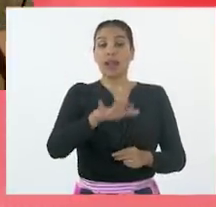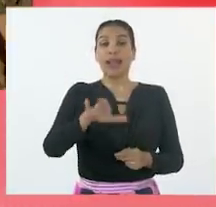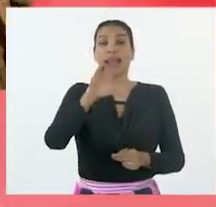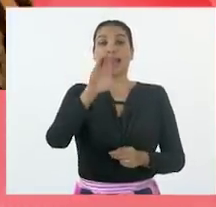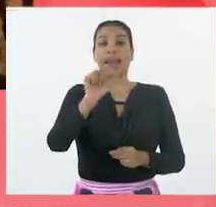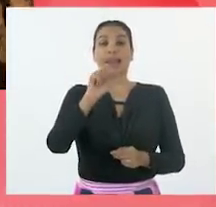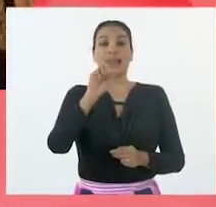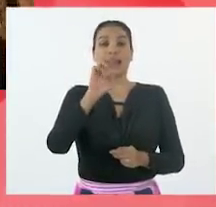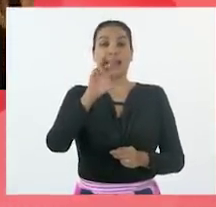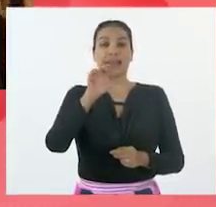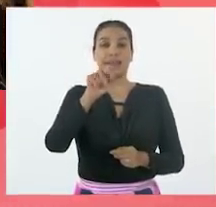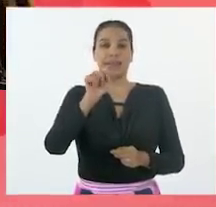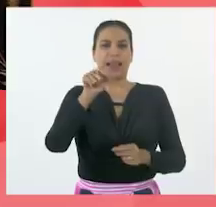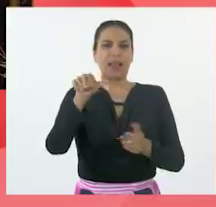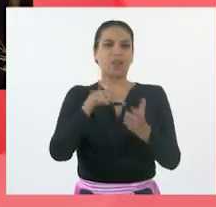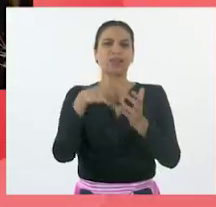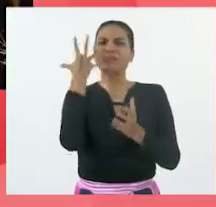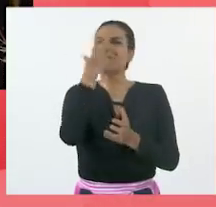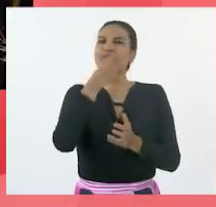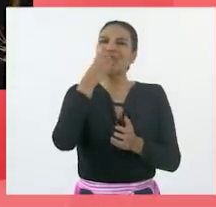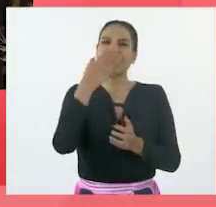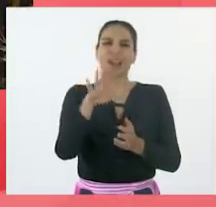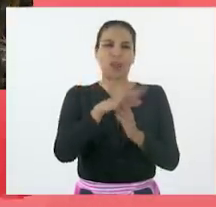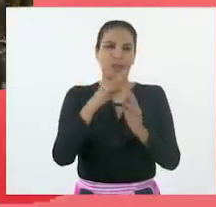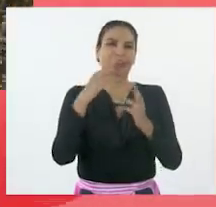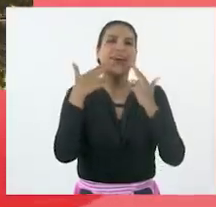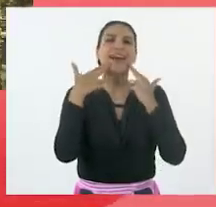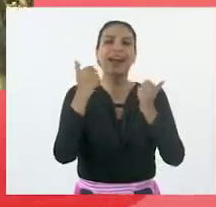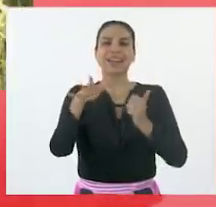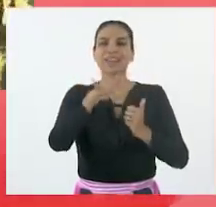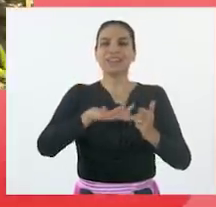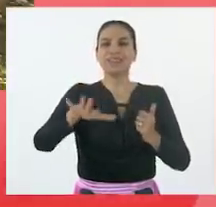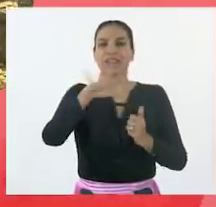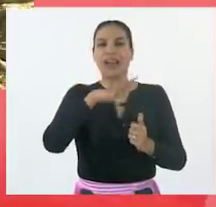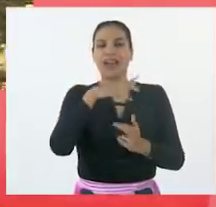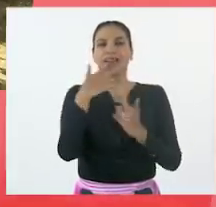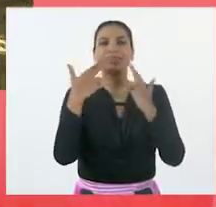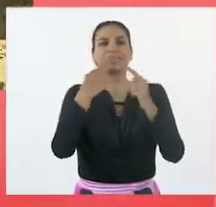se encuentra ubicada esta fantástica quinta, la cual cuenta con